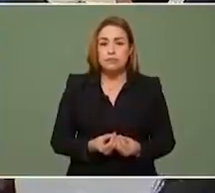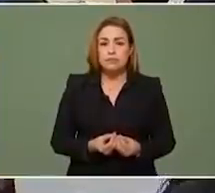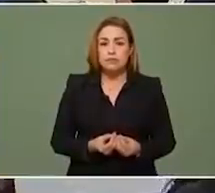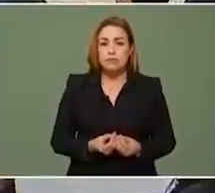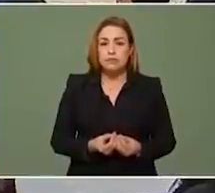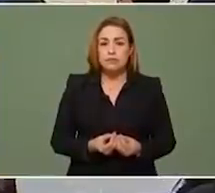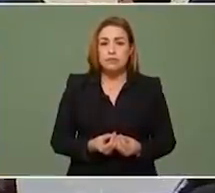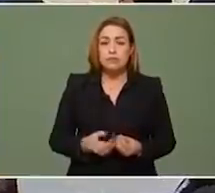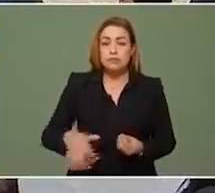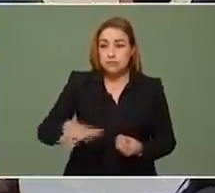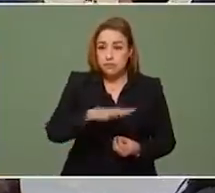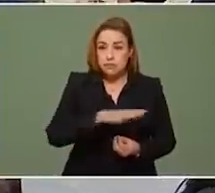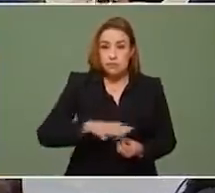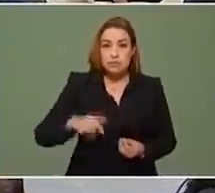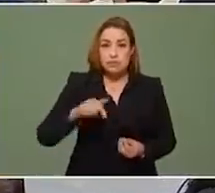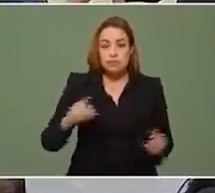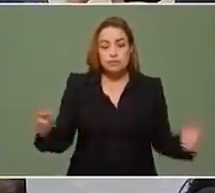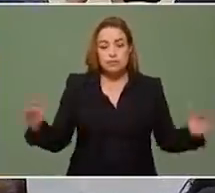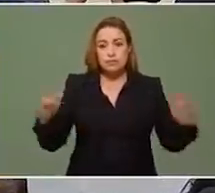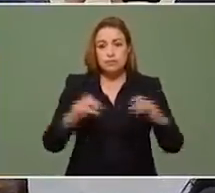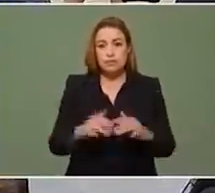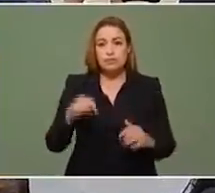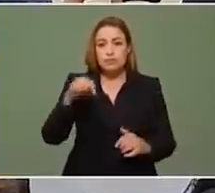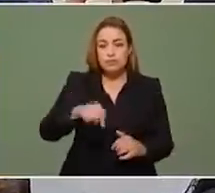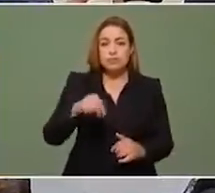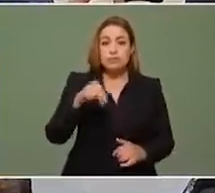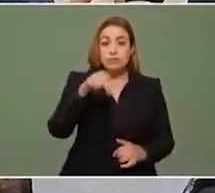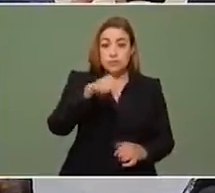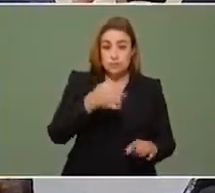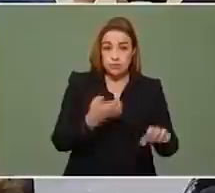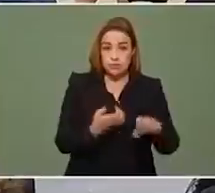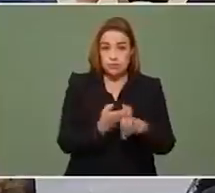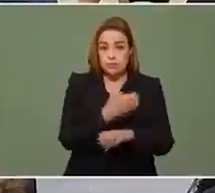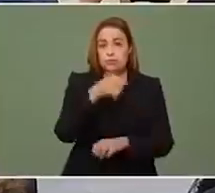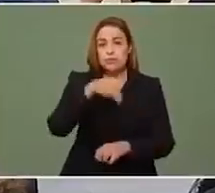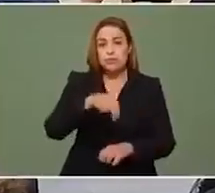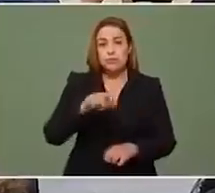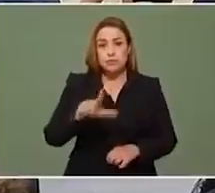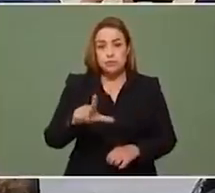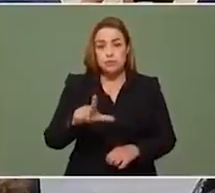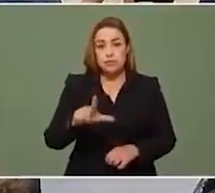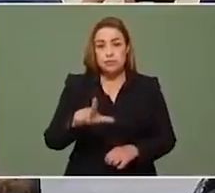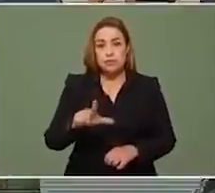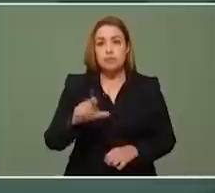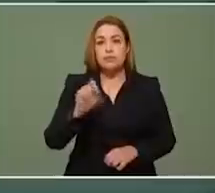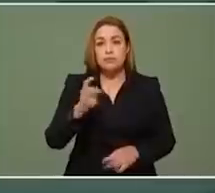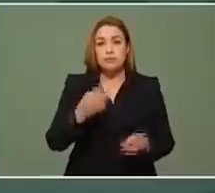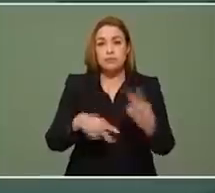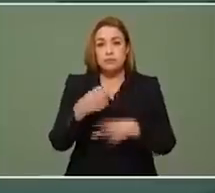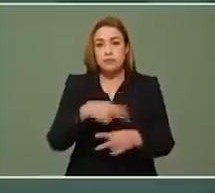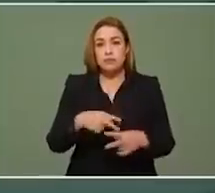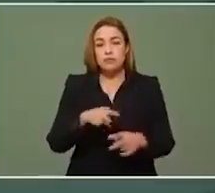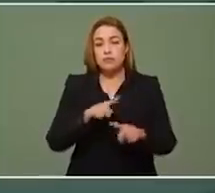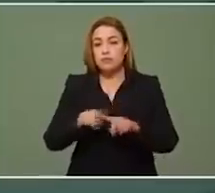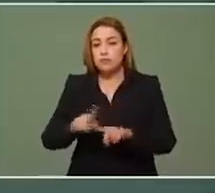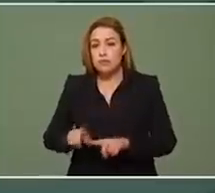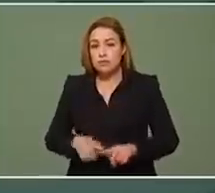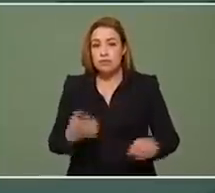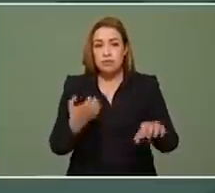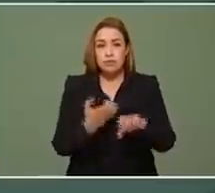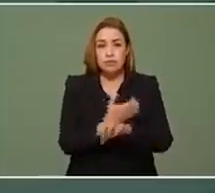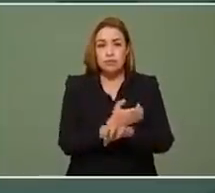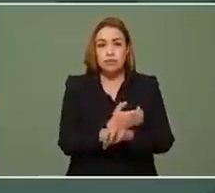luego león y fuera la ciudad de mexico esto